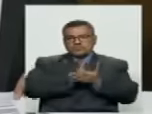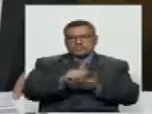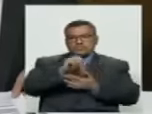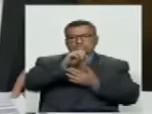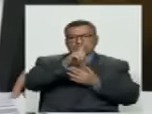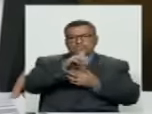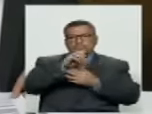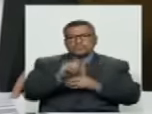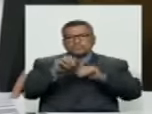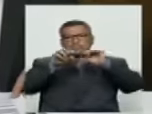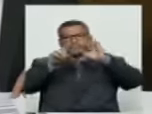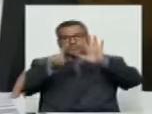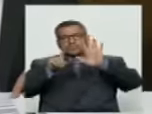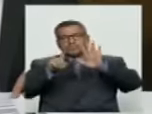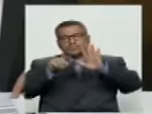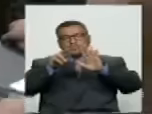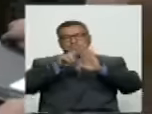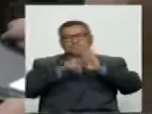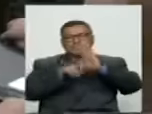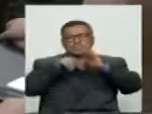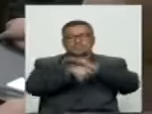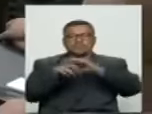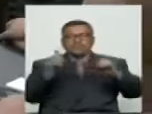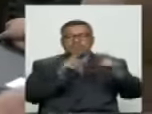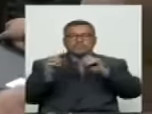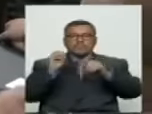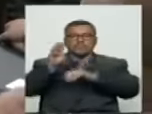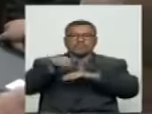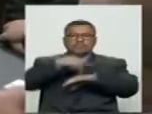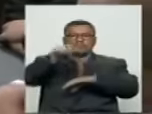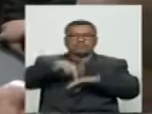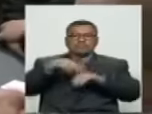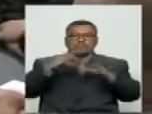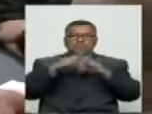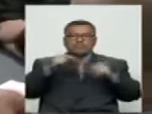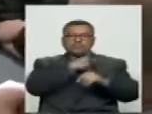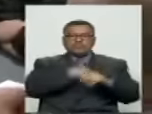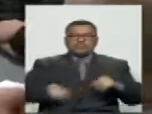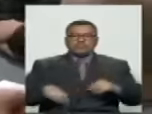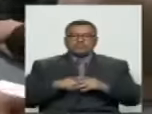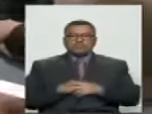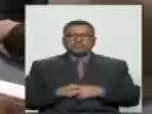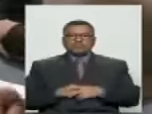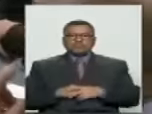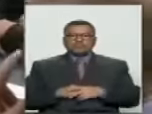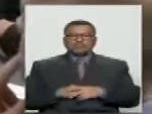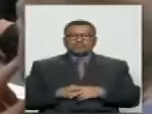artículo 106 del Reglamento Interior y de debates de la Asamblea Nacional. Es todo, ciudadano presidente.